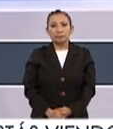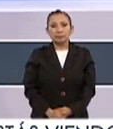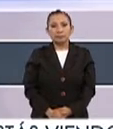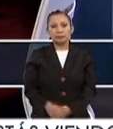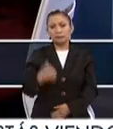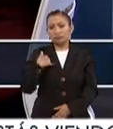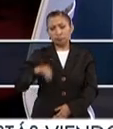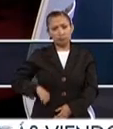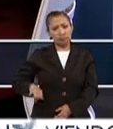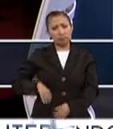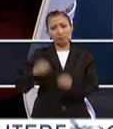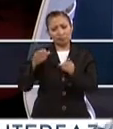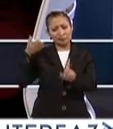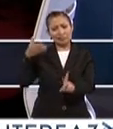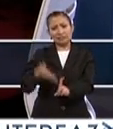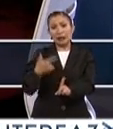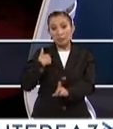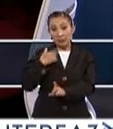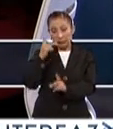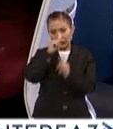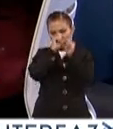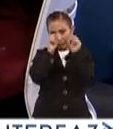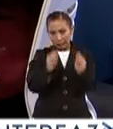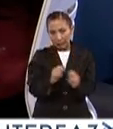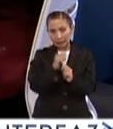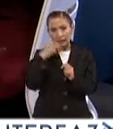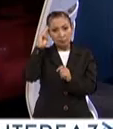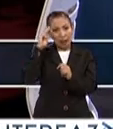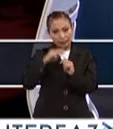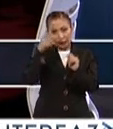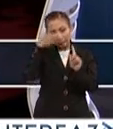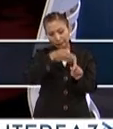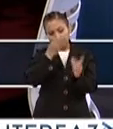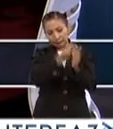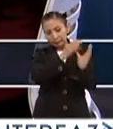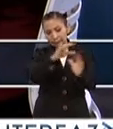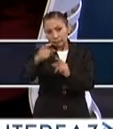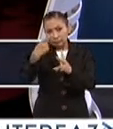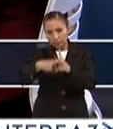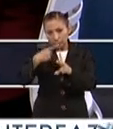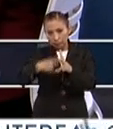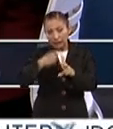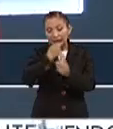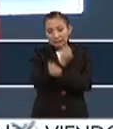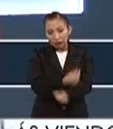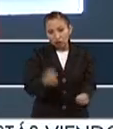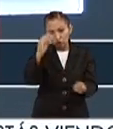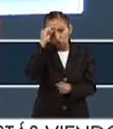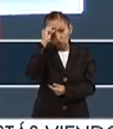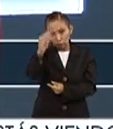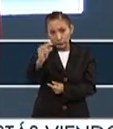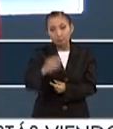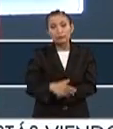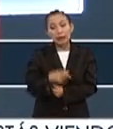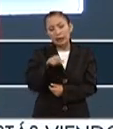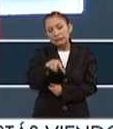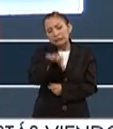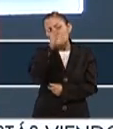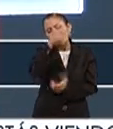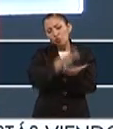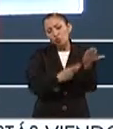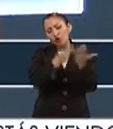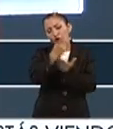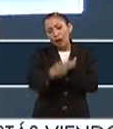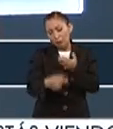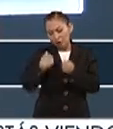Bueno, a mí me interesa mucho esta parte. De hecho, mi tesis de maestría fue sobre la enseñanza de las matemáticas a niños sobredotados. Y era encontrar un